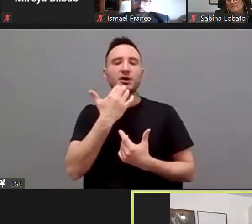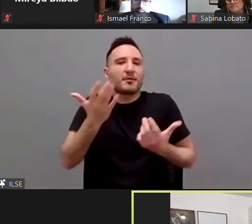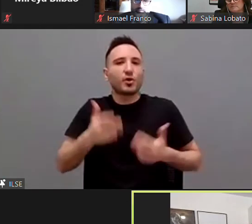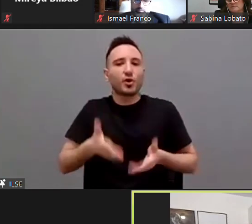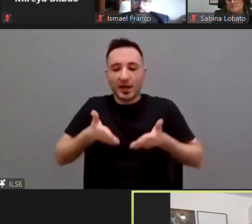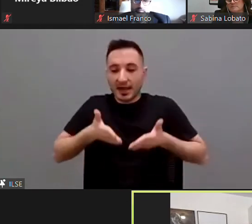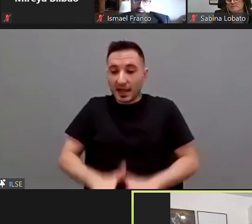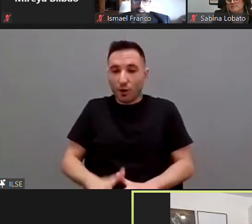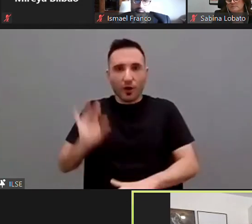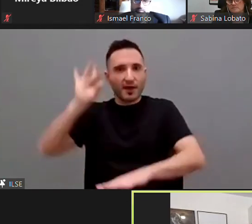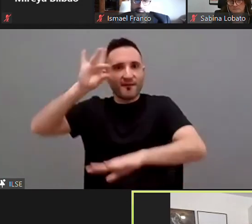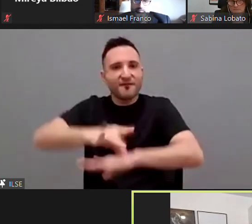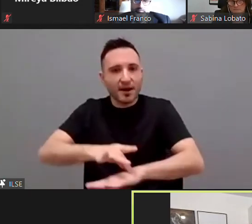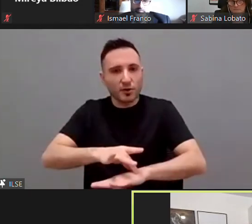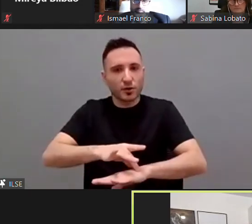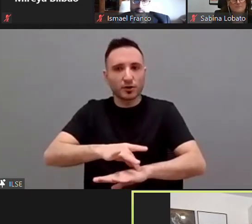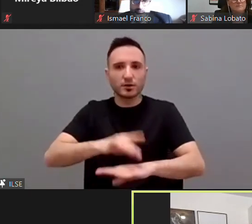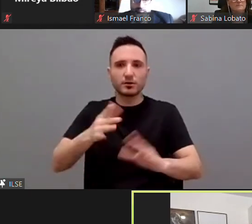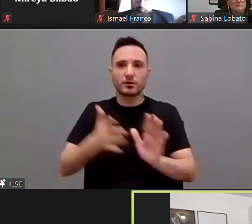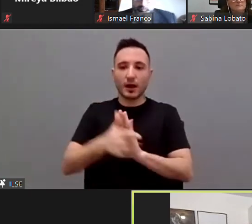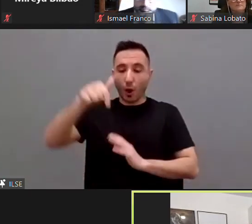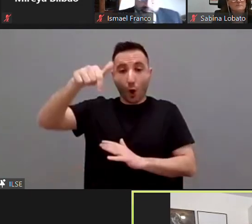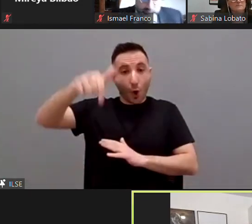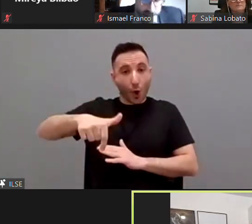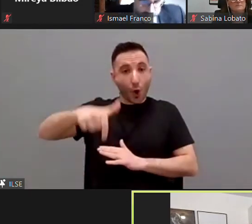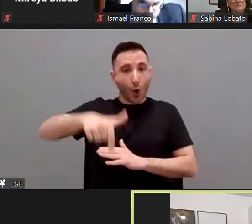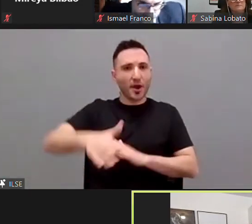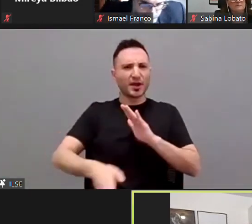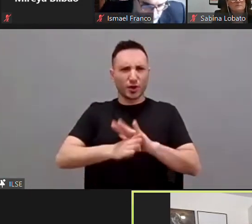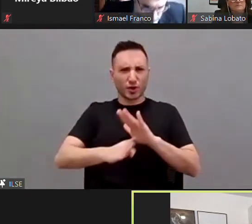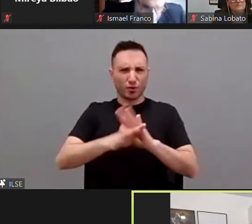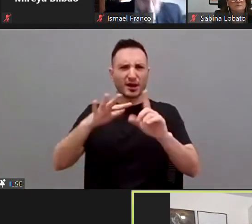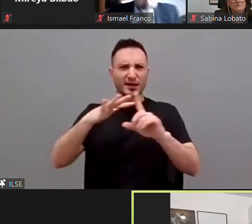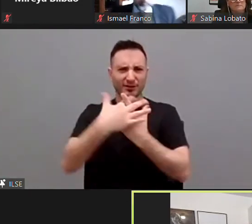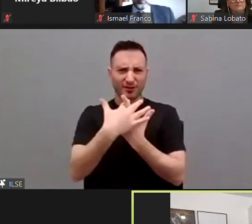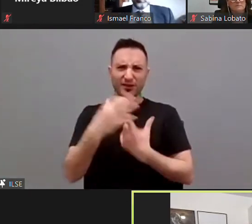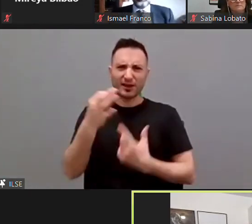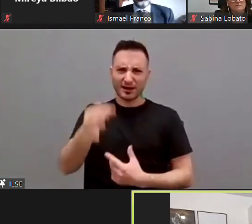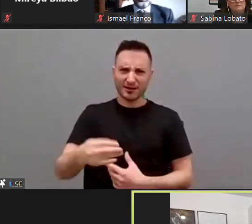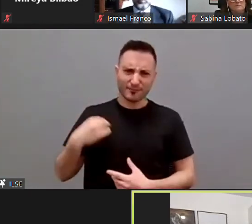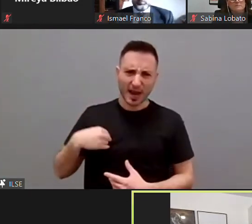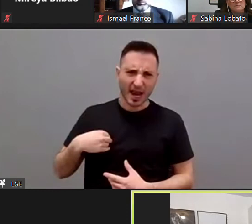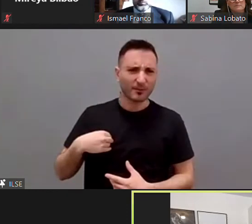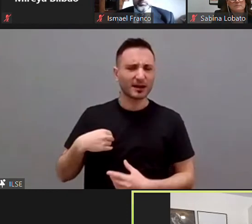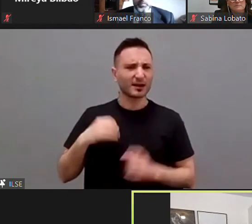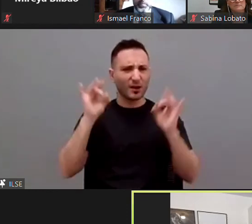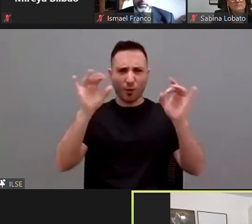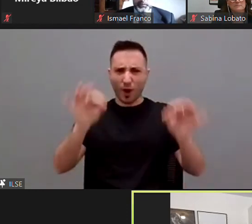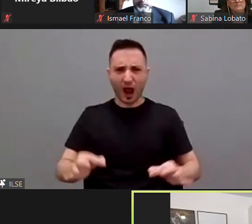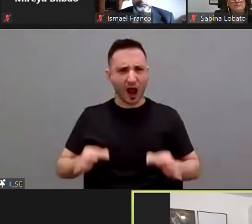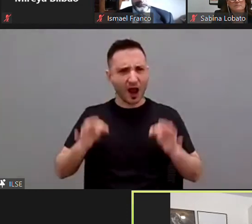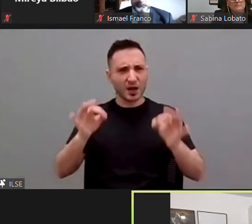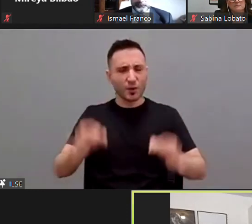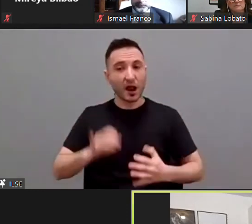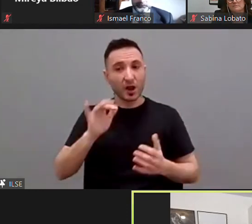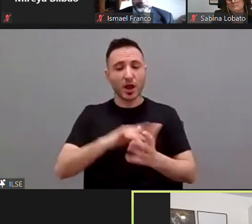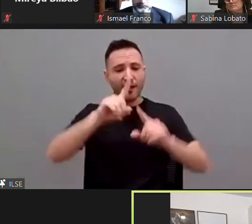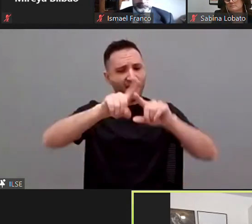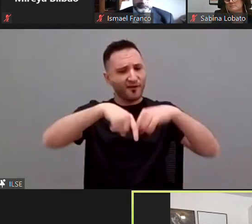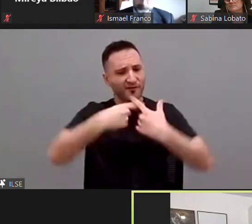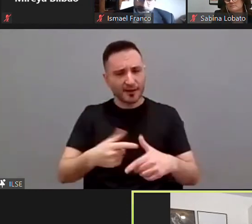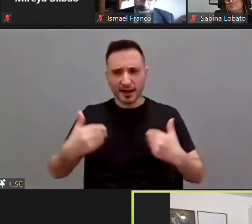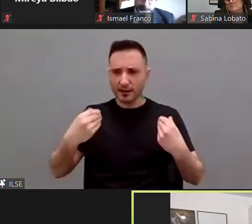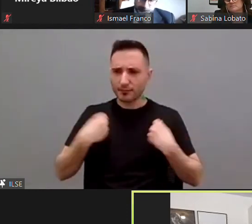hija enferme. Estamos viviendo a día de hoy situaciones como esta, Miguel. Estamos viviendo situaciones que realmente están viviendo familias,